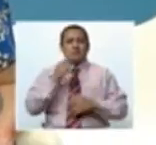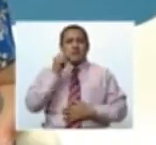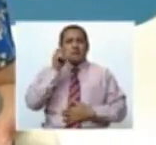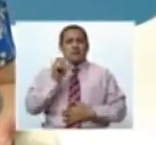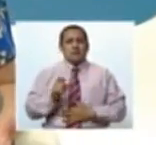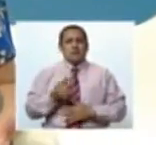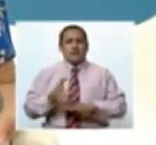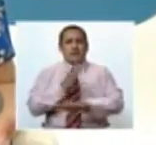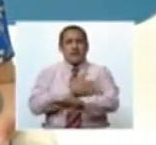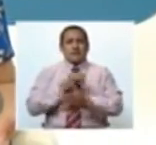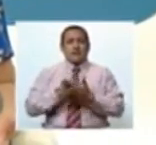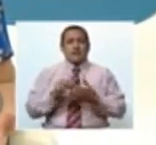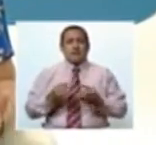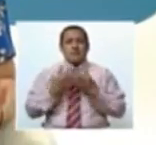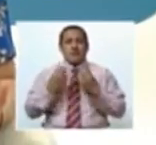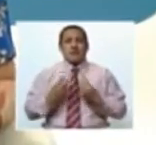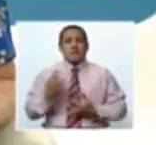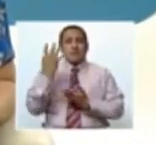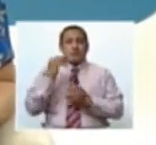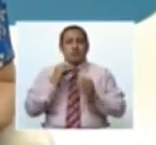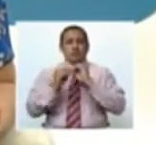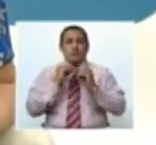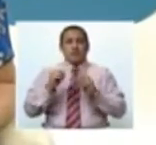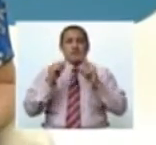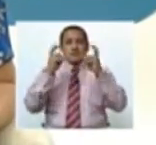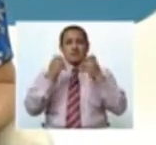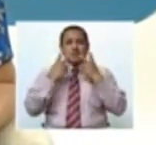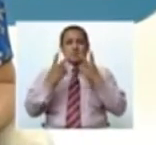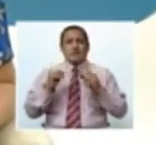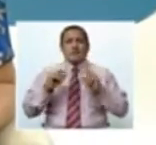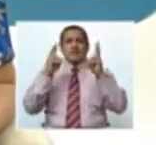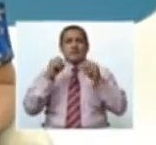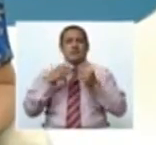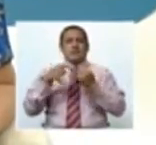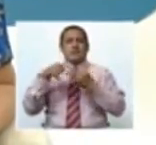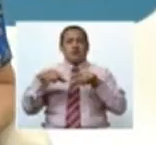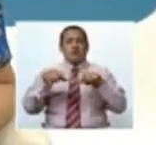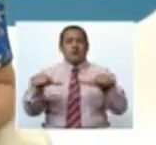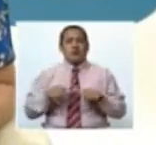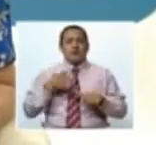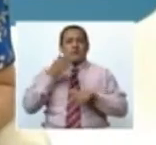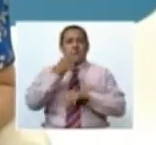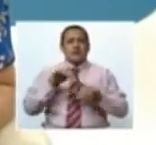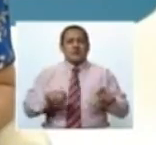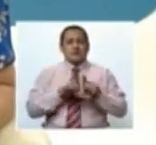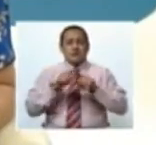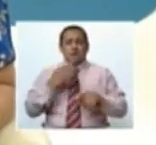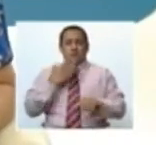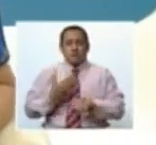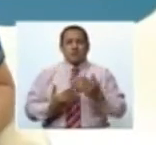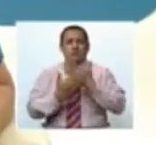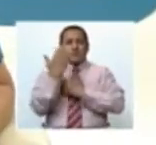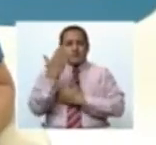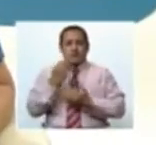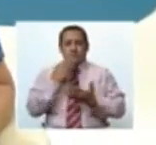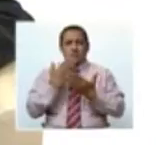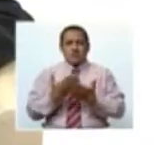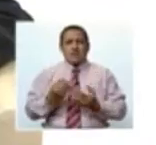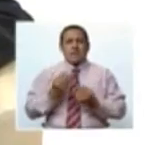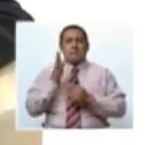un ciudadano que bueno, esperando resolver a lo mejor este tema en instancias menores, llega a su caso, ¿no, Felipe? ¿Cómo estamos? Buenos